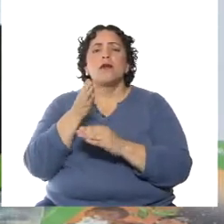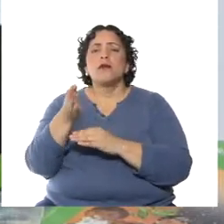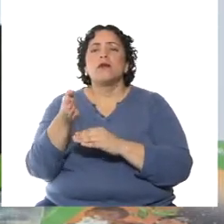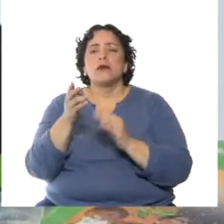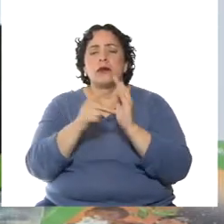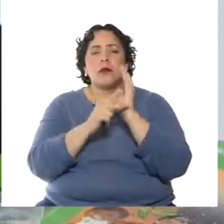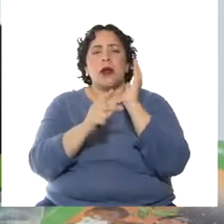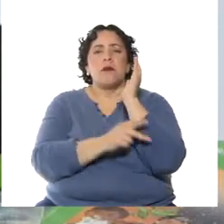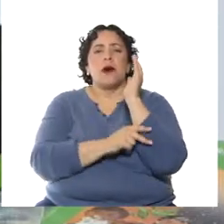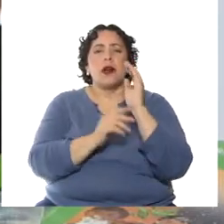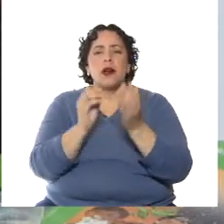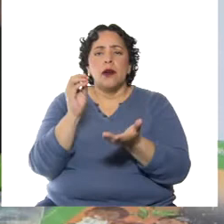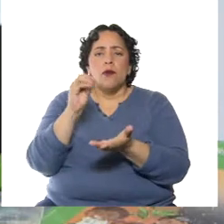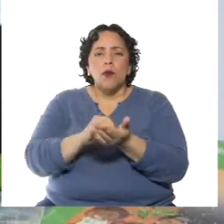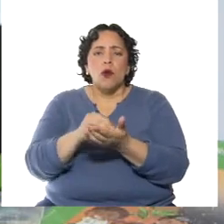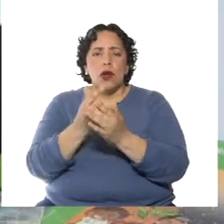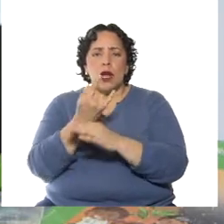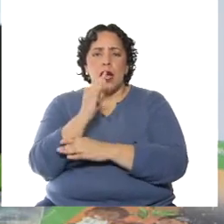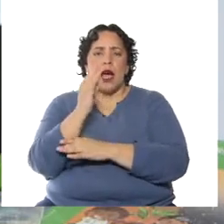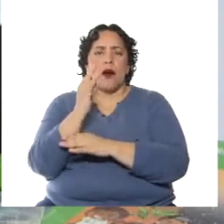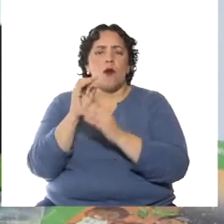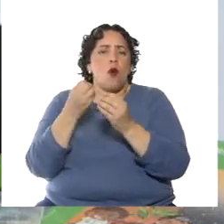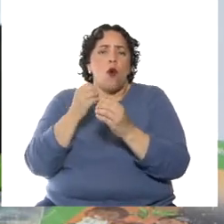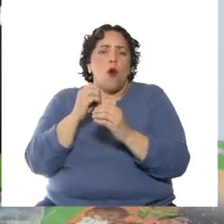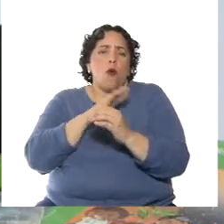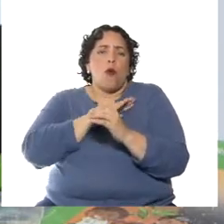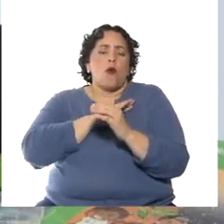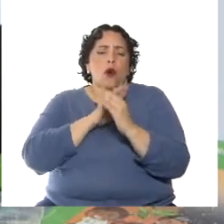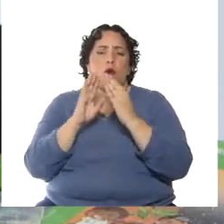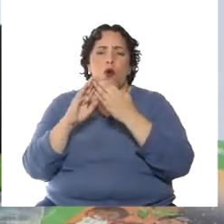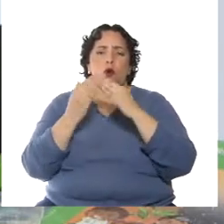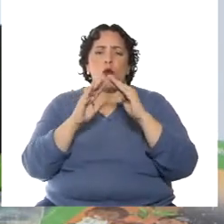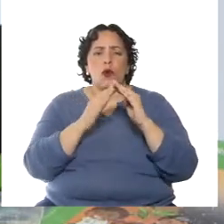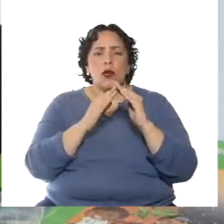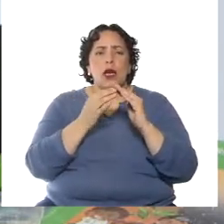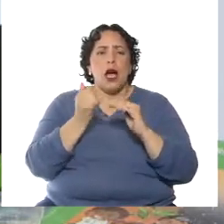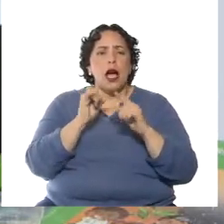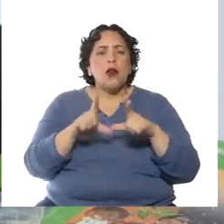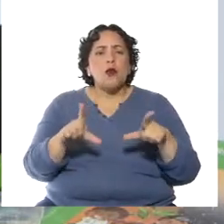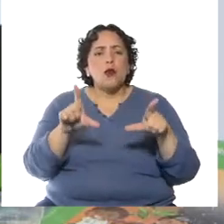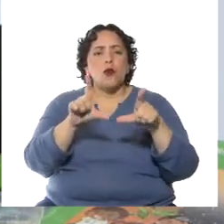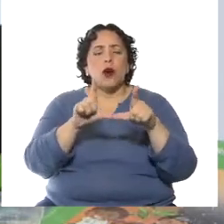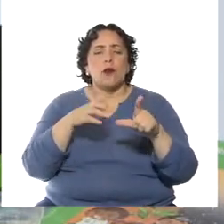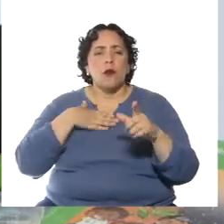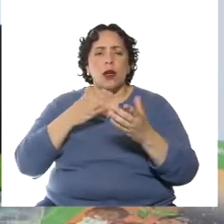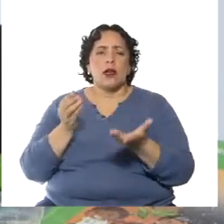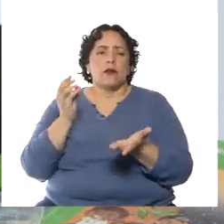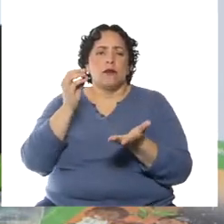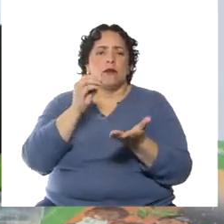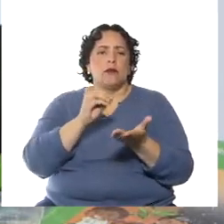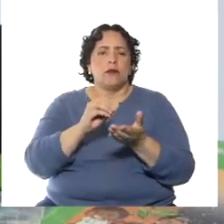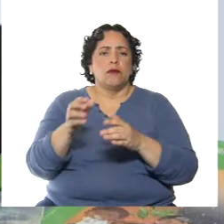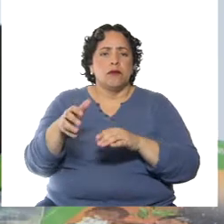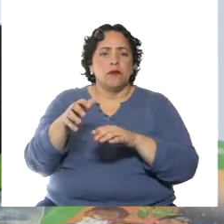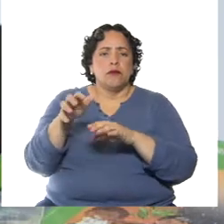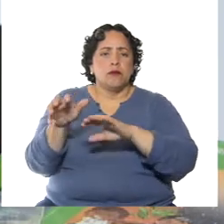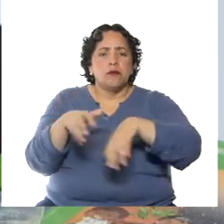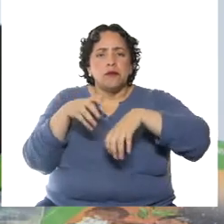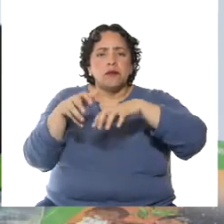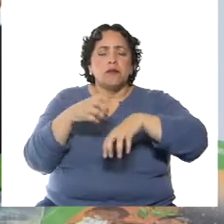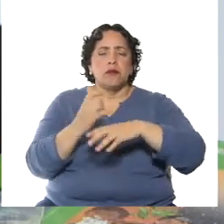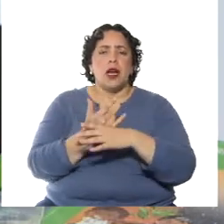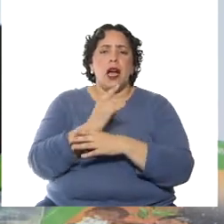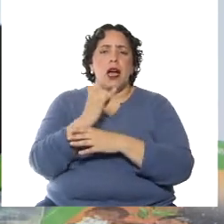llevemos un arbolito o en un espacio en la comunidad que tengamos para plantar algún tipo de árbol o alguna planta, bien